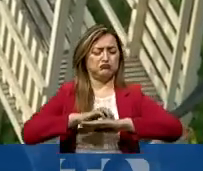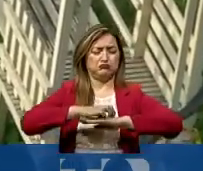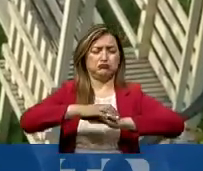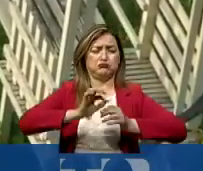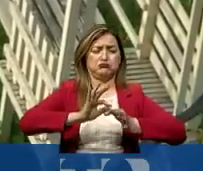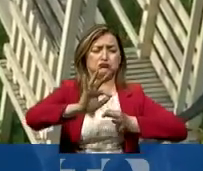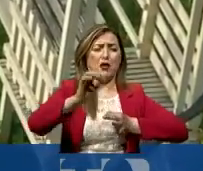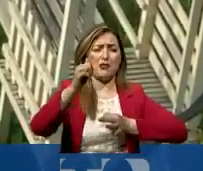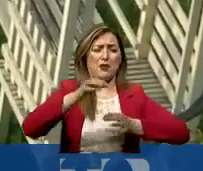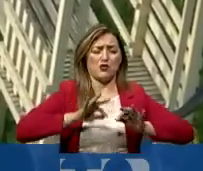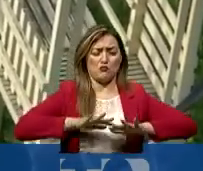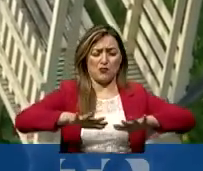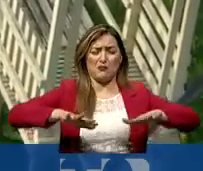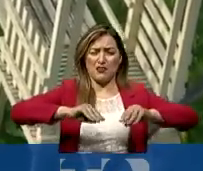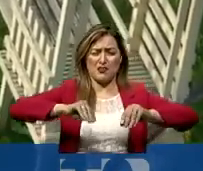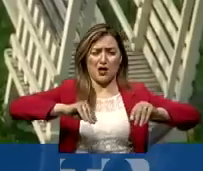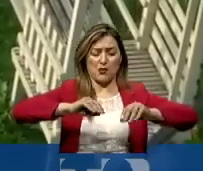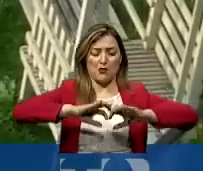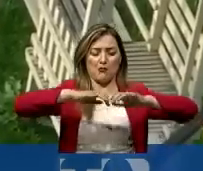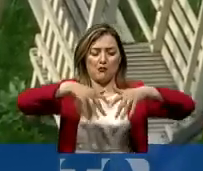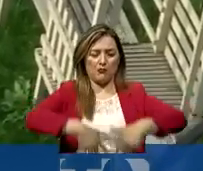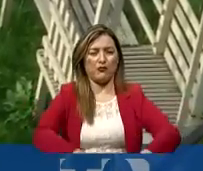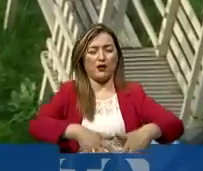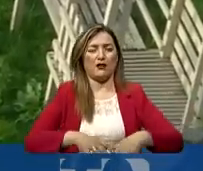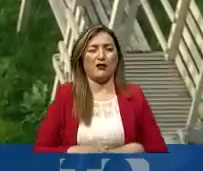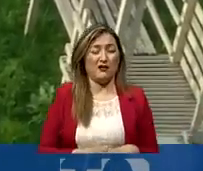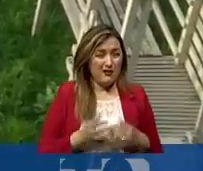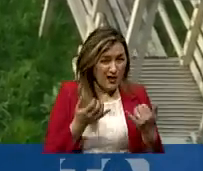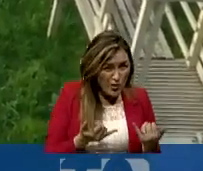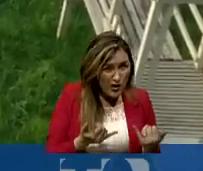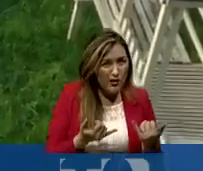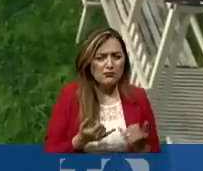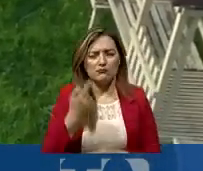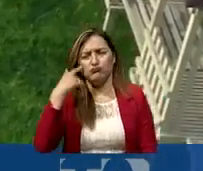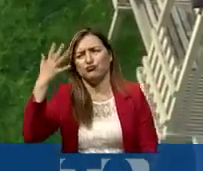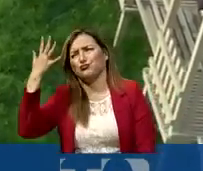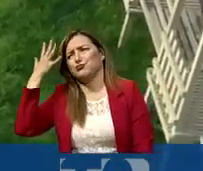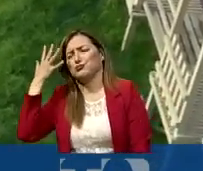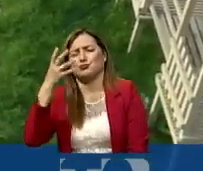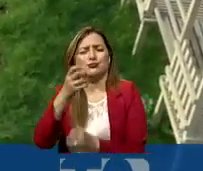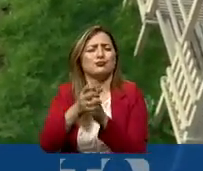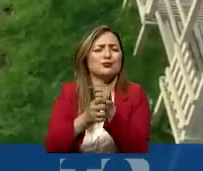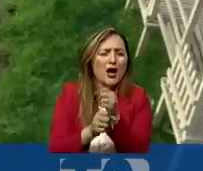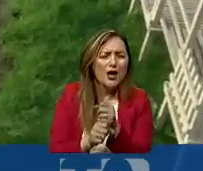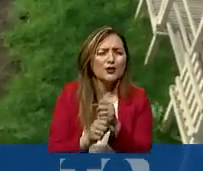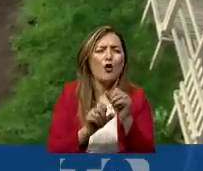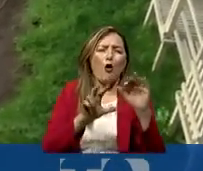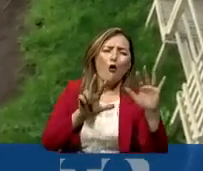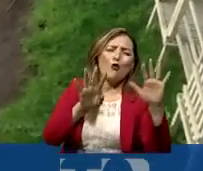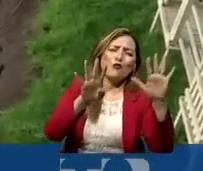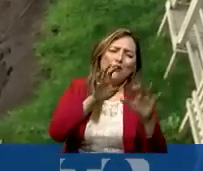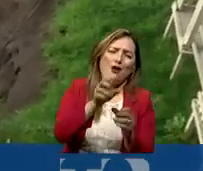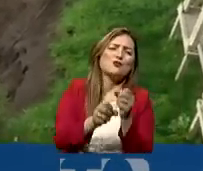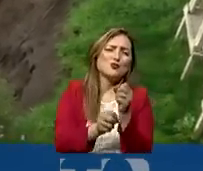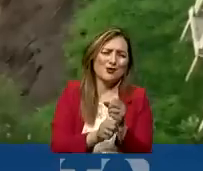Lamentablemente, esto no es de recién, esto ya va de años. Más o menos entre 8 a 9 años se